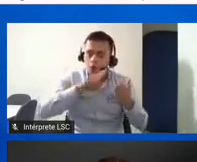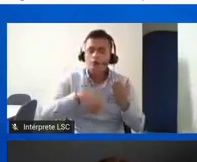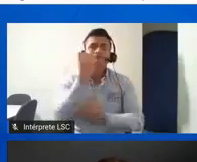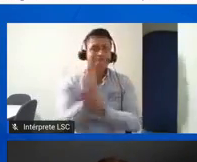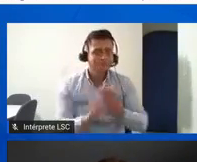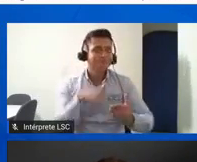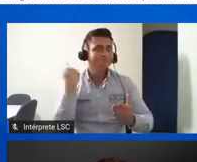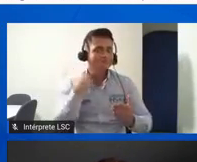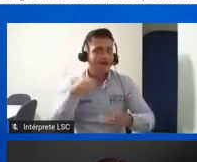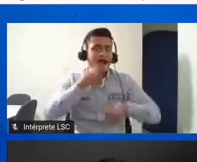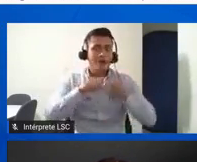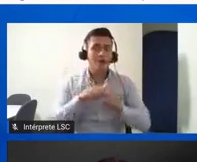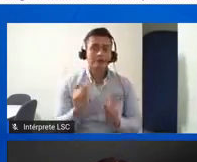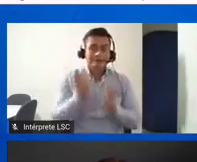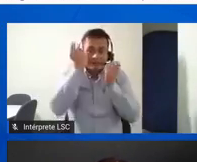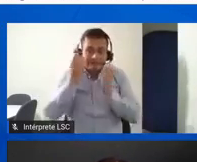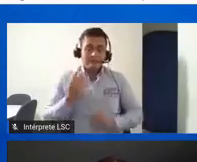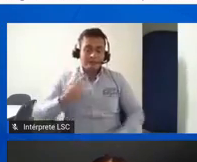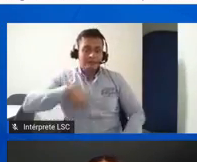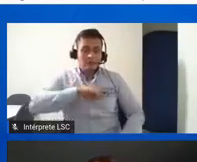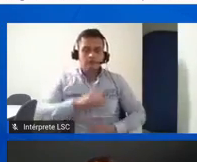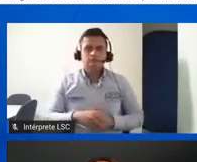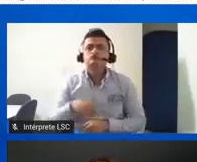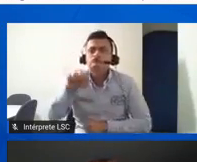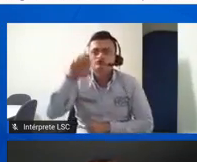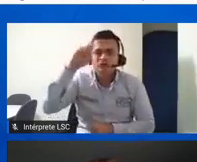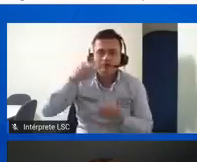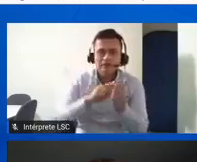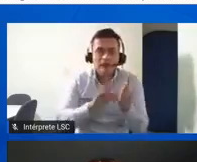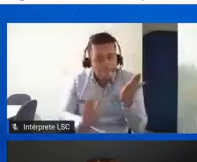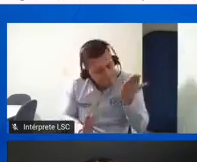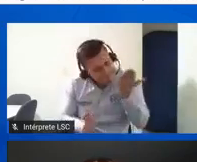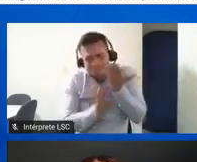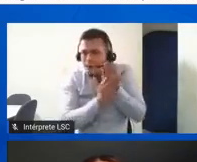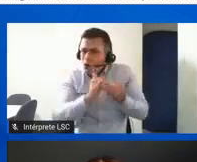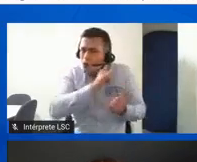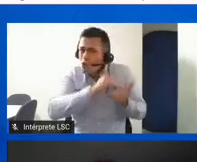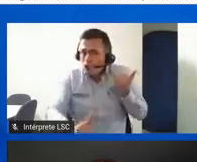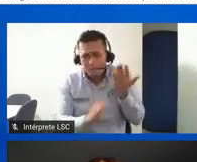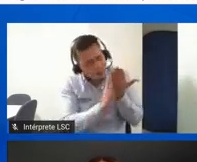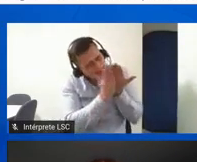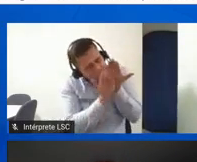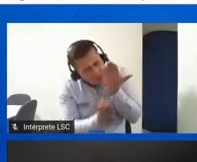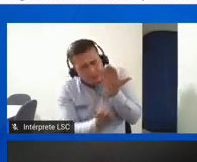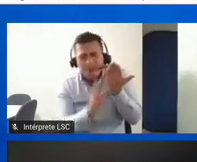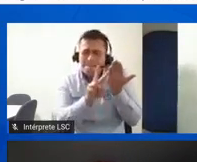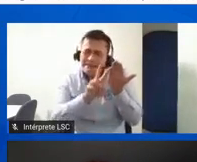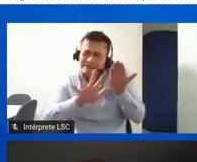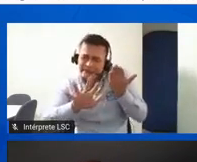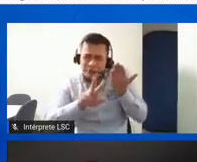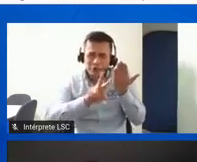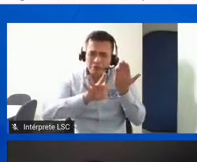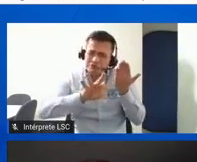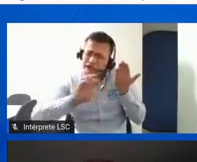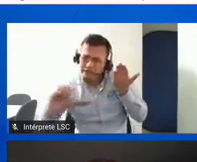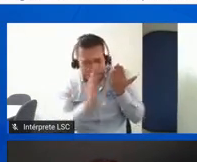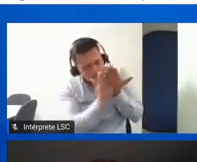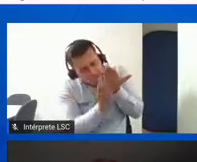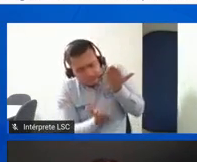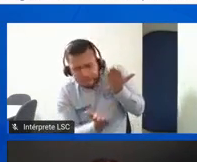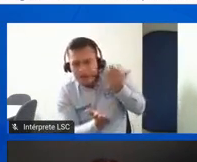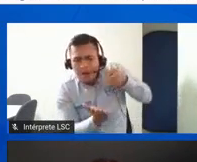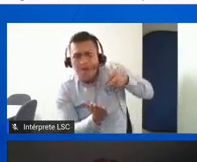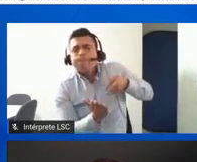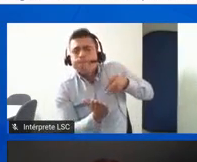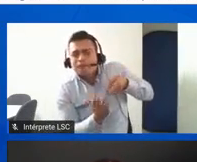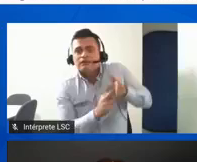Claro. E incluso estaba abajo. La primera vez estaba como de 25, 30. Logramos después de